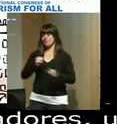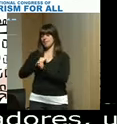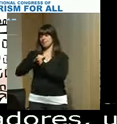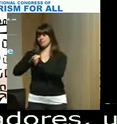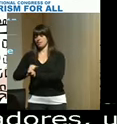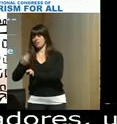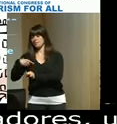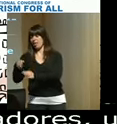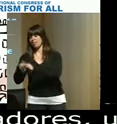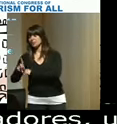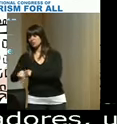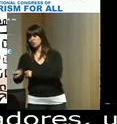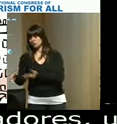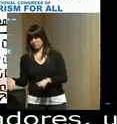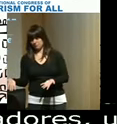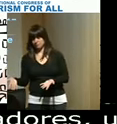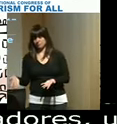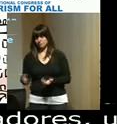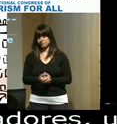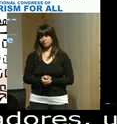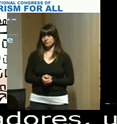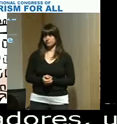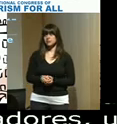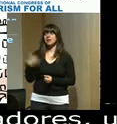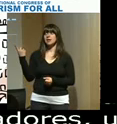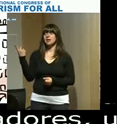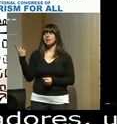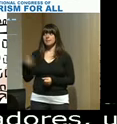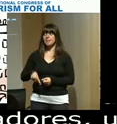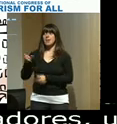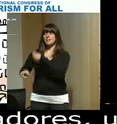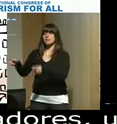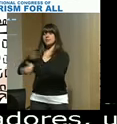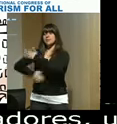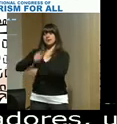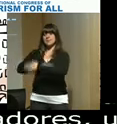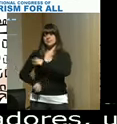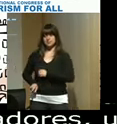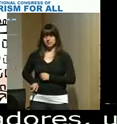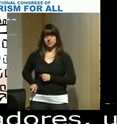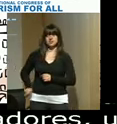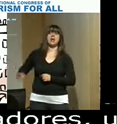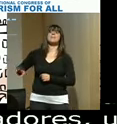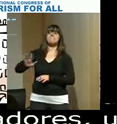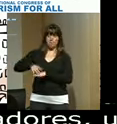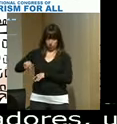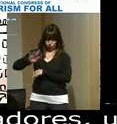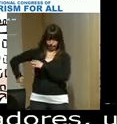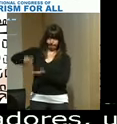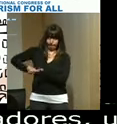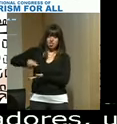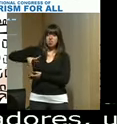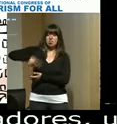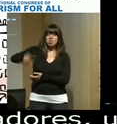destino sea accesible. También las personas con discapacidad, y por eso aumenta el gasto, utilizan